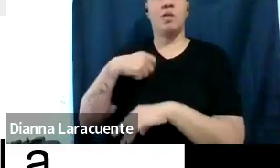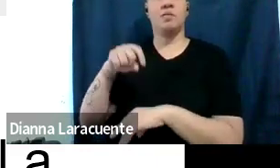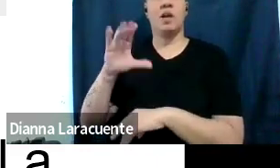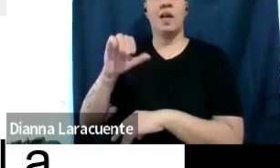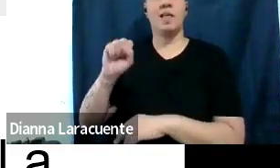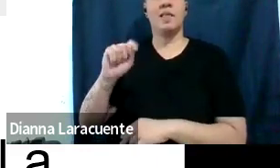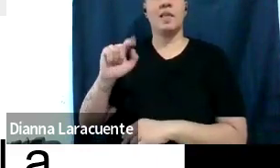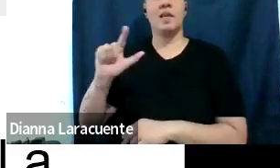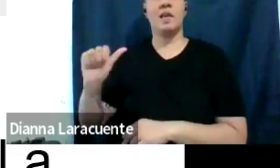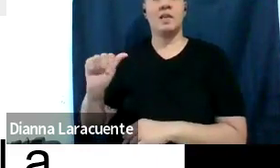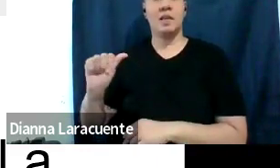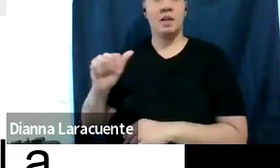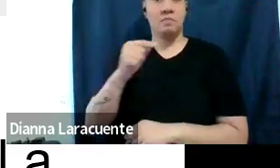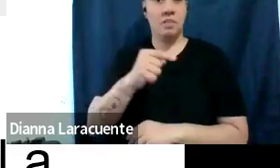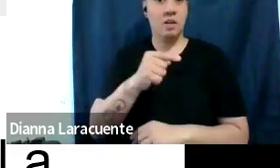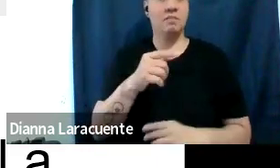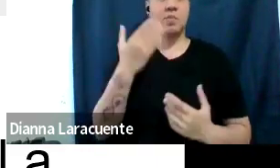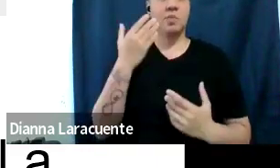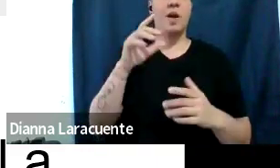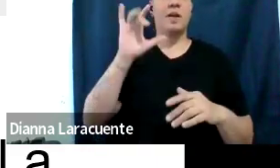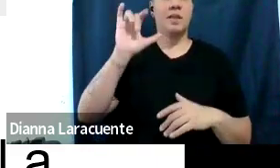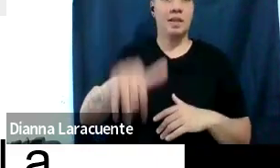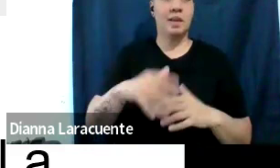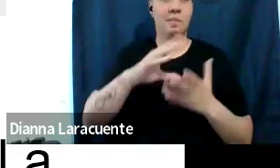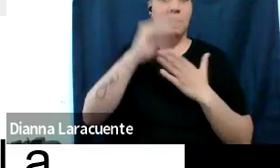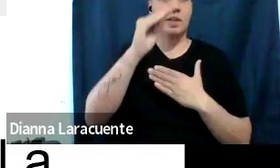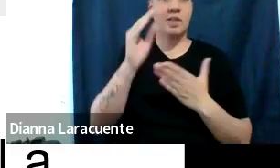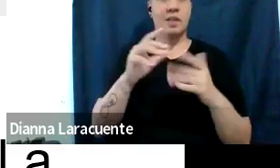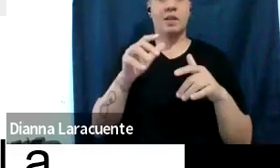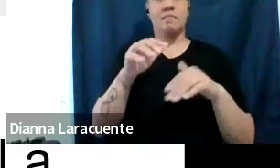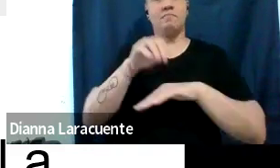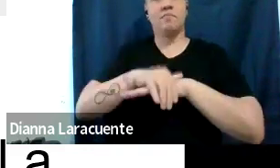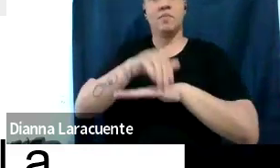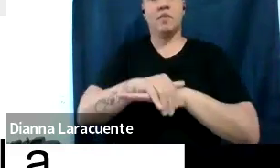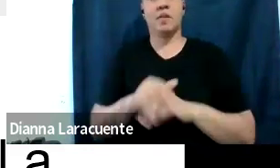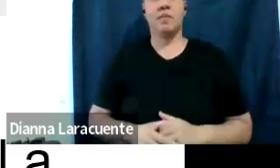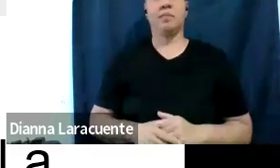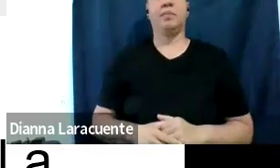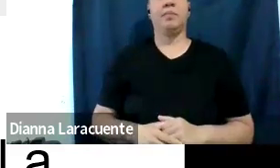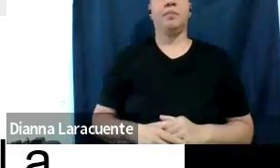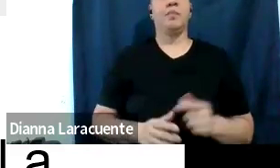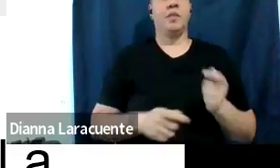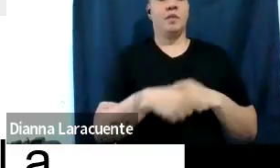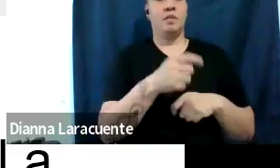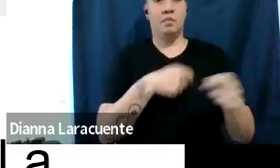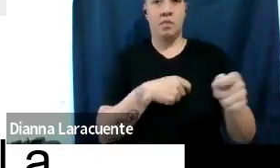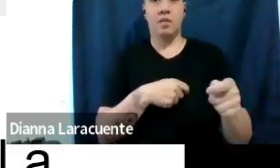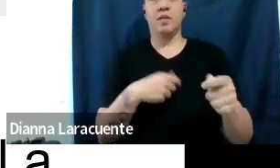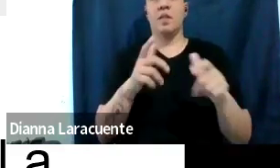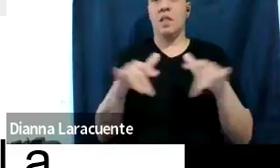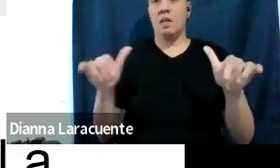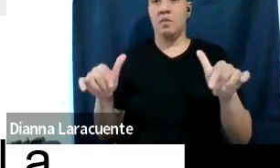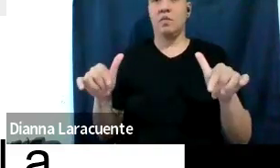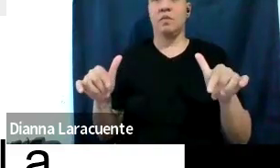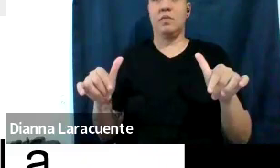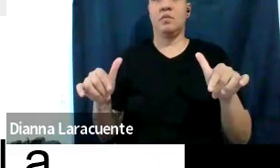eso se implementó. Y ahí Muñoz Rivera habló de la suplantación de una lengua por otra y no del